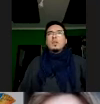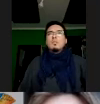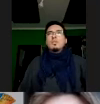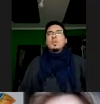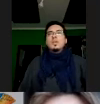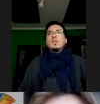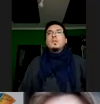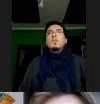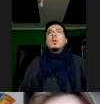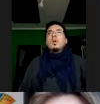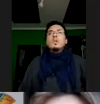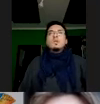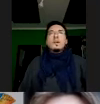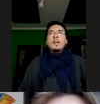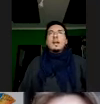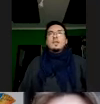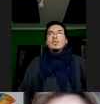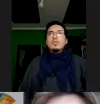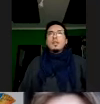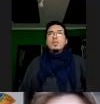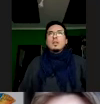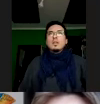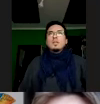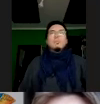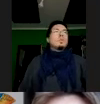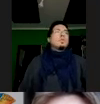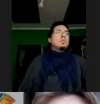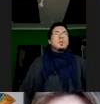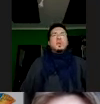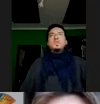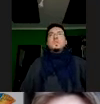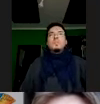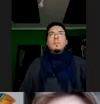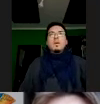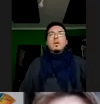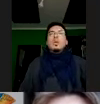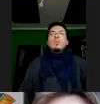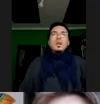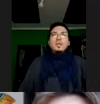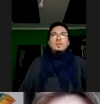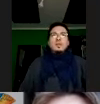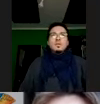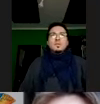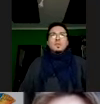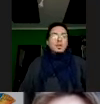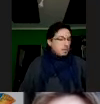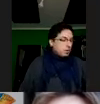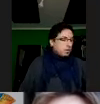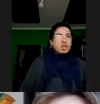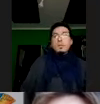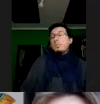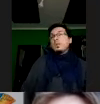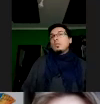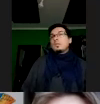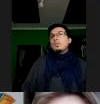los 6,35 metros. O sea, la casa en total de altura tiene 6,35 metros. Como pueden ver, chiquillos, el plano de